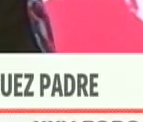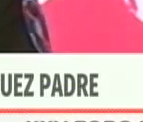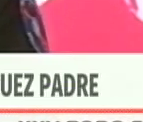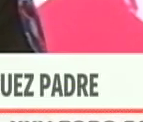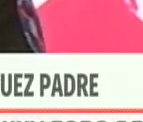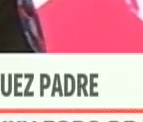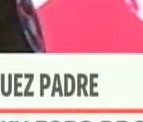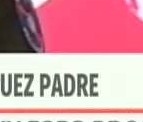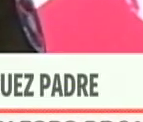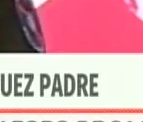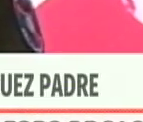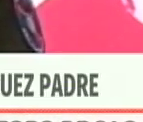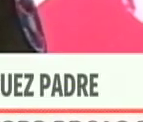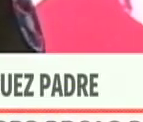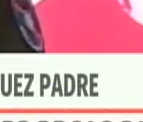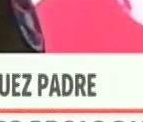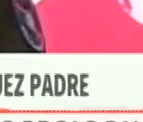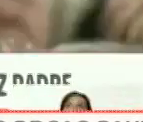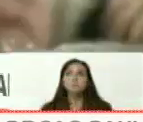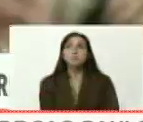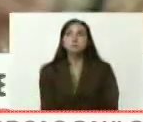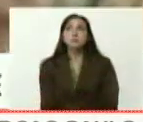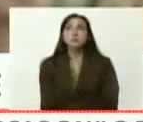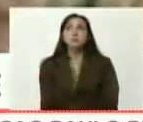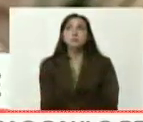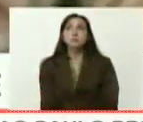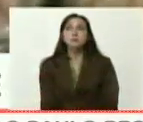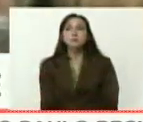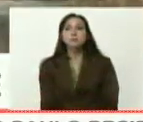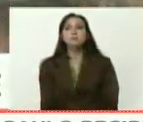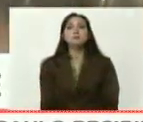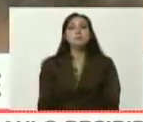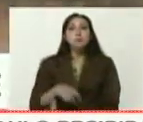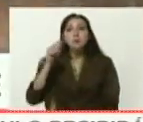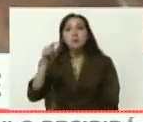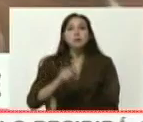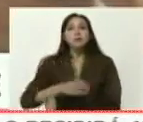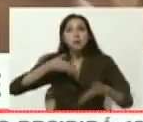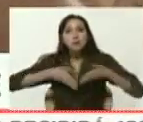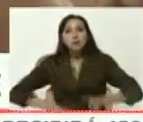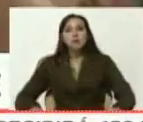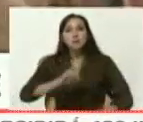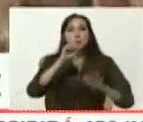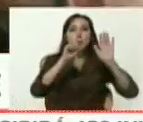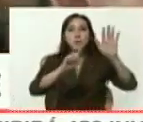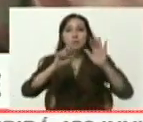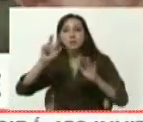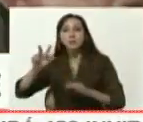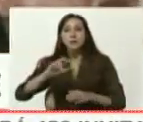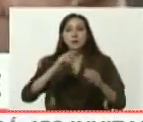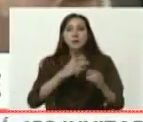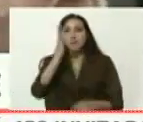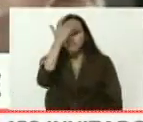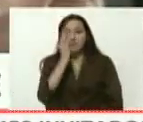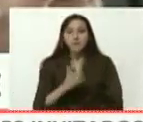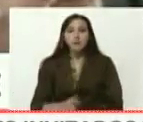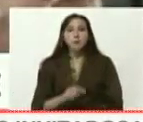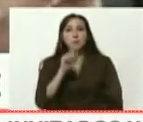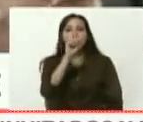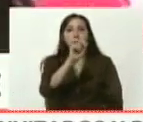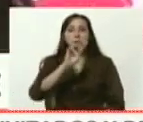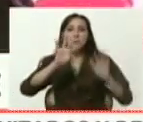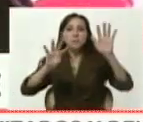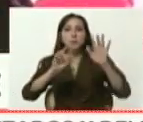nacido un 16 de febrero, rebelde de 1942, en plena Segunda